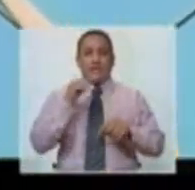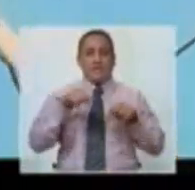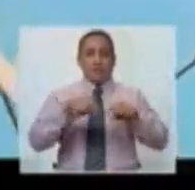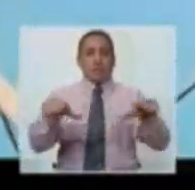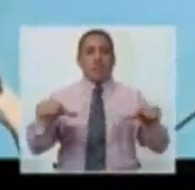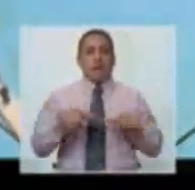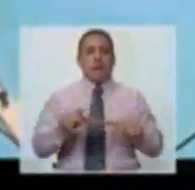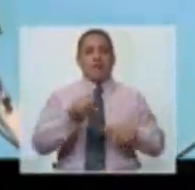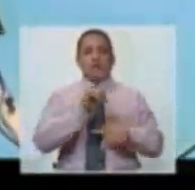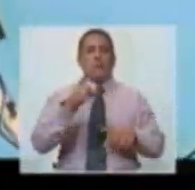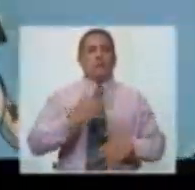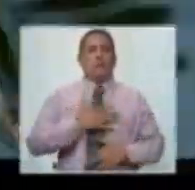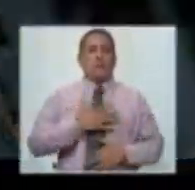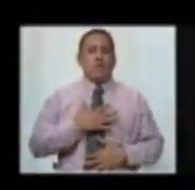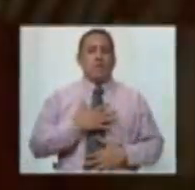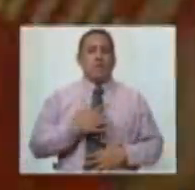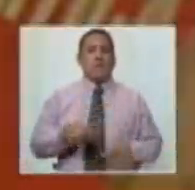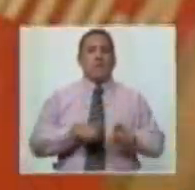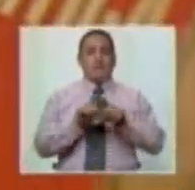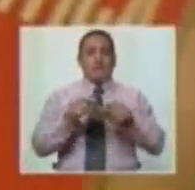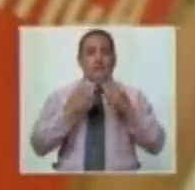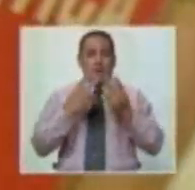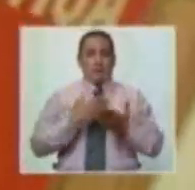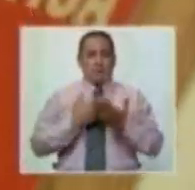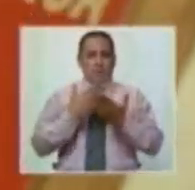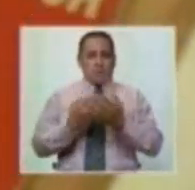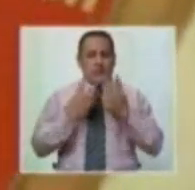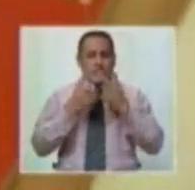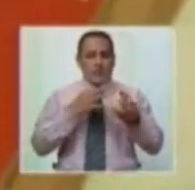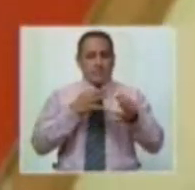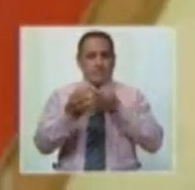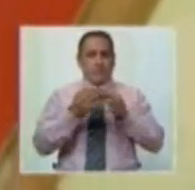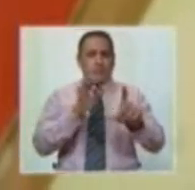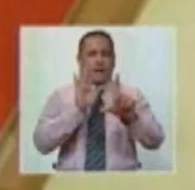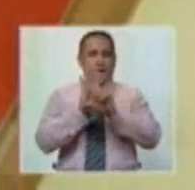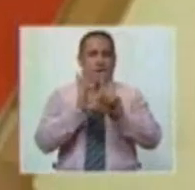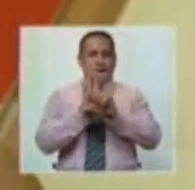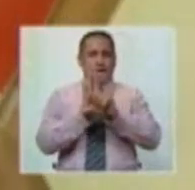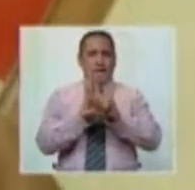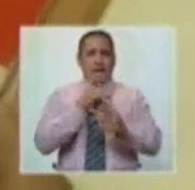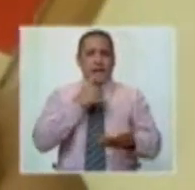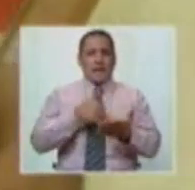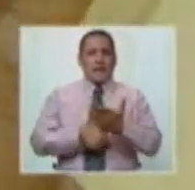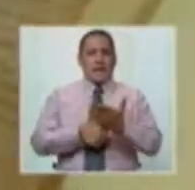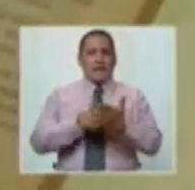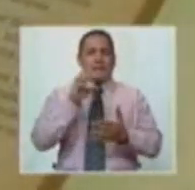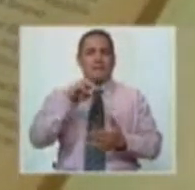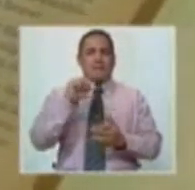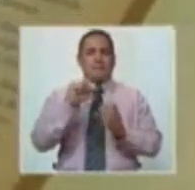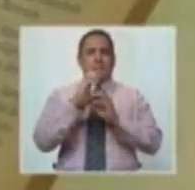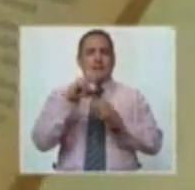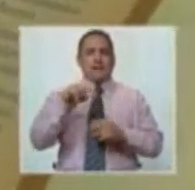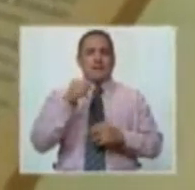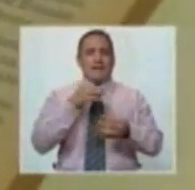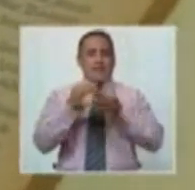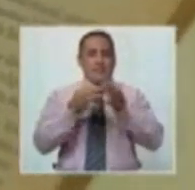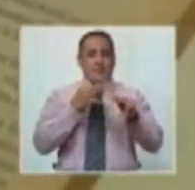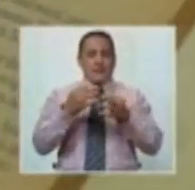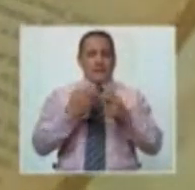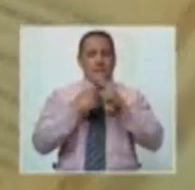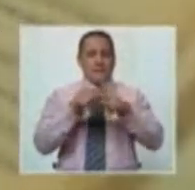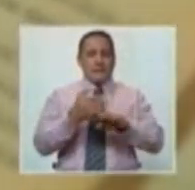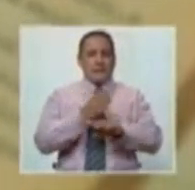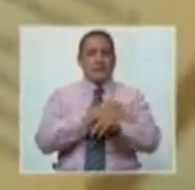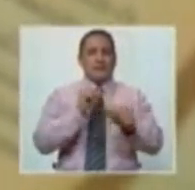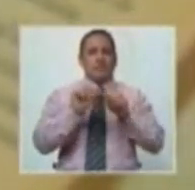ese espacio no le corresponde. Y vamos para corroborarlo a la ley de leyes, a la Carta Magna, que dice nada más